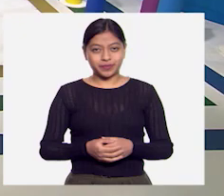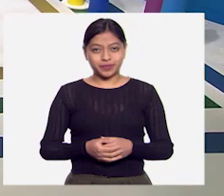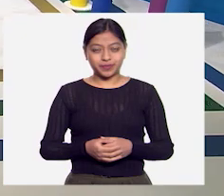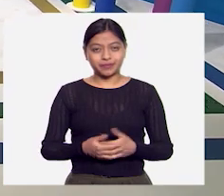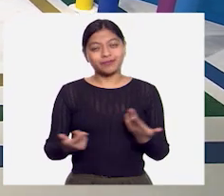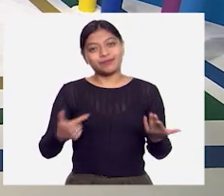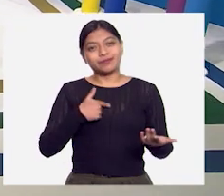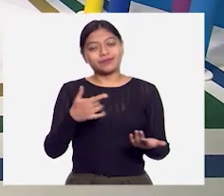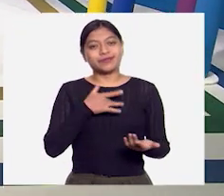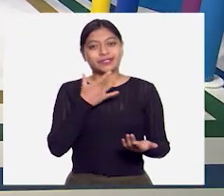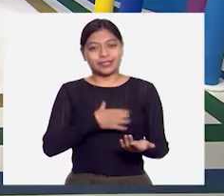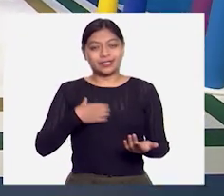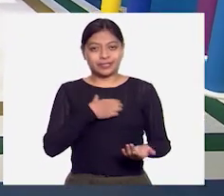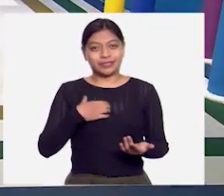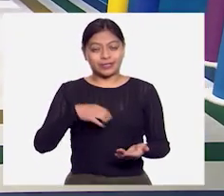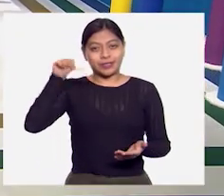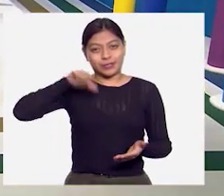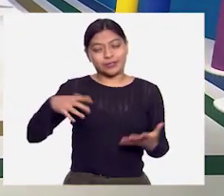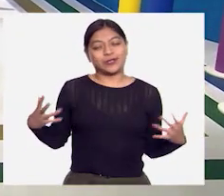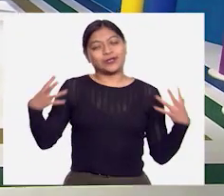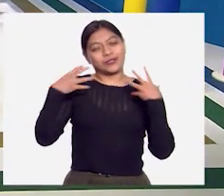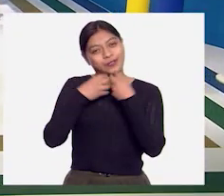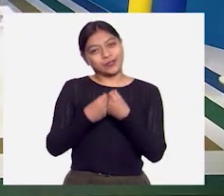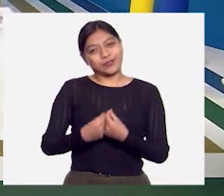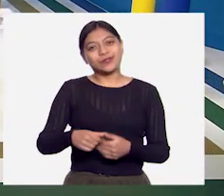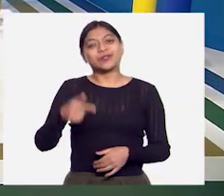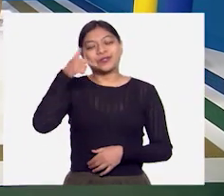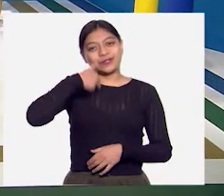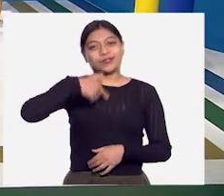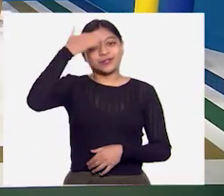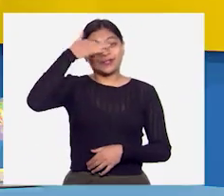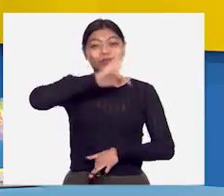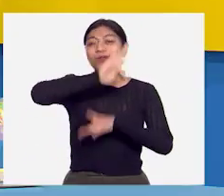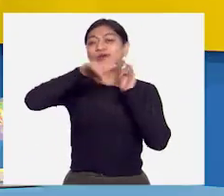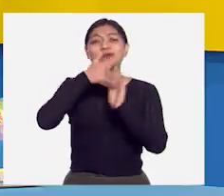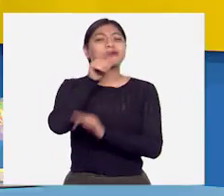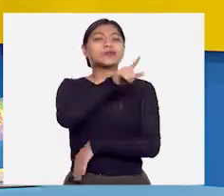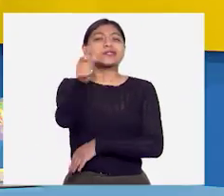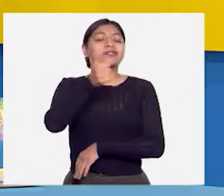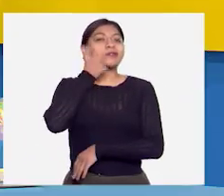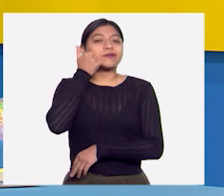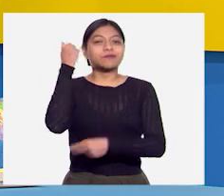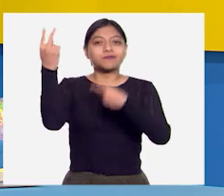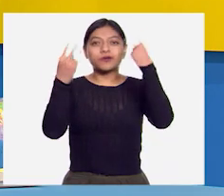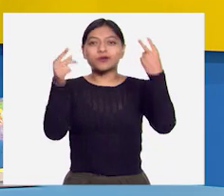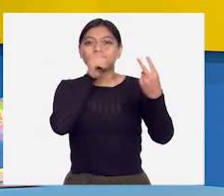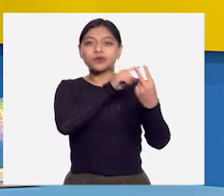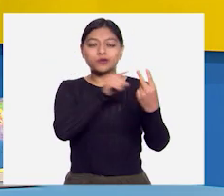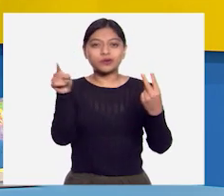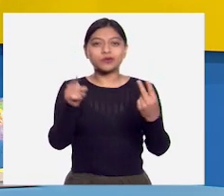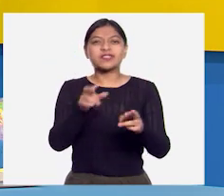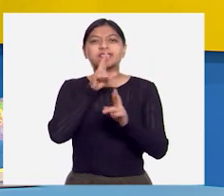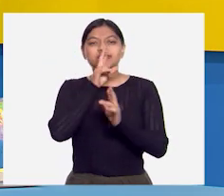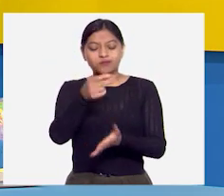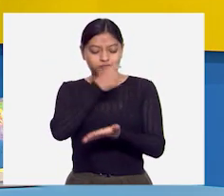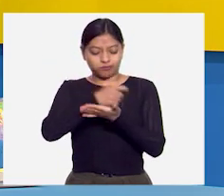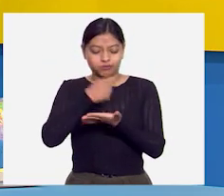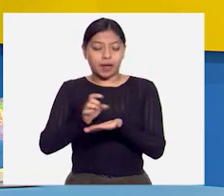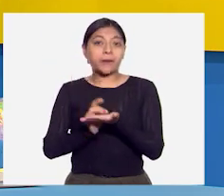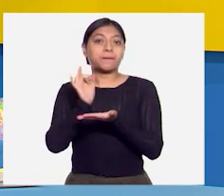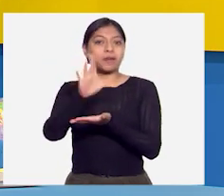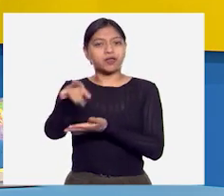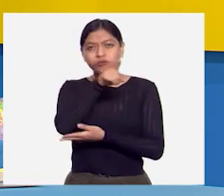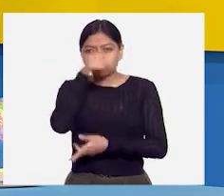Estoy contenta de estar aquí. Me encanta saber que todos los alumnos que nos ven desde casa cada vez se animan más a hablarnos o a escribirnos,